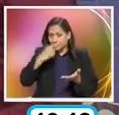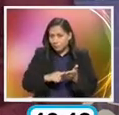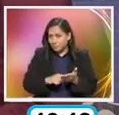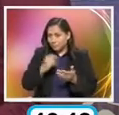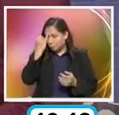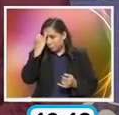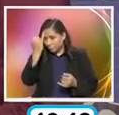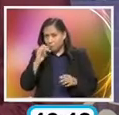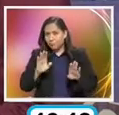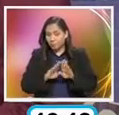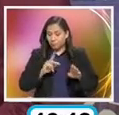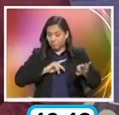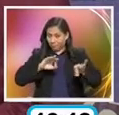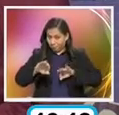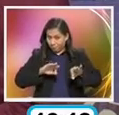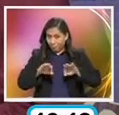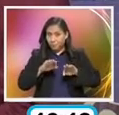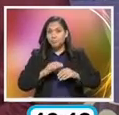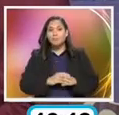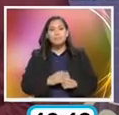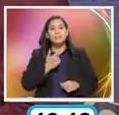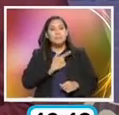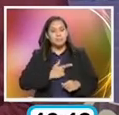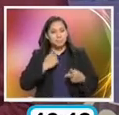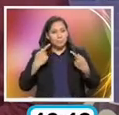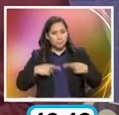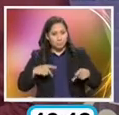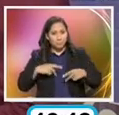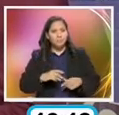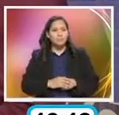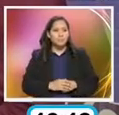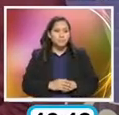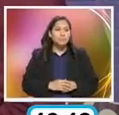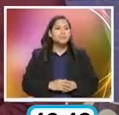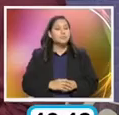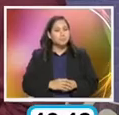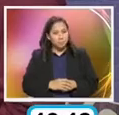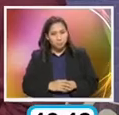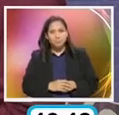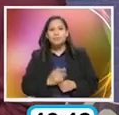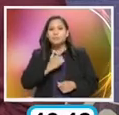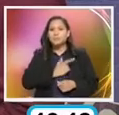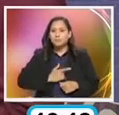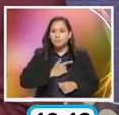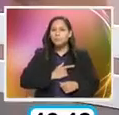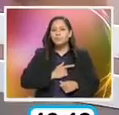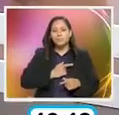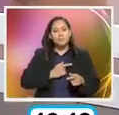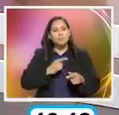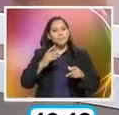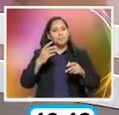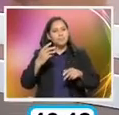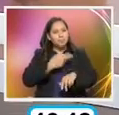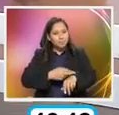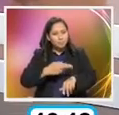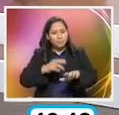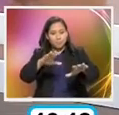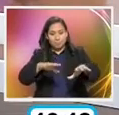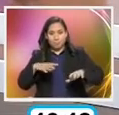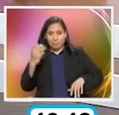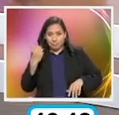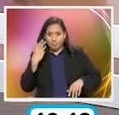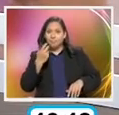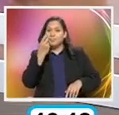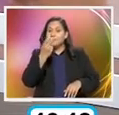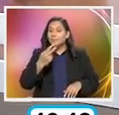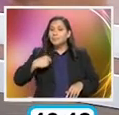que pues nuestro trabajo le gusta a la gente, a los que se encargan de hacer los eventos, y pues eso nos ha